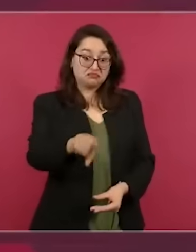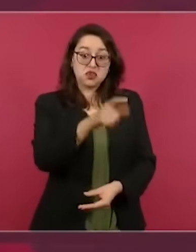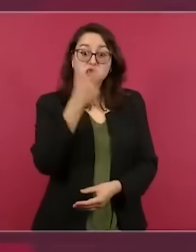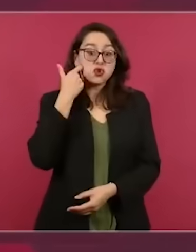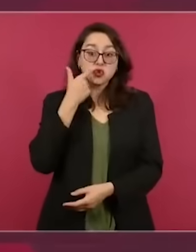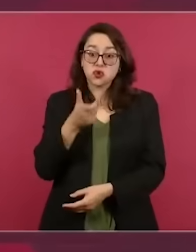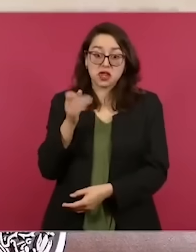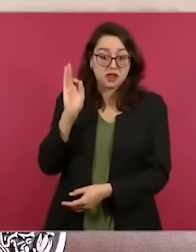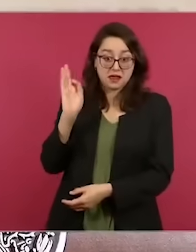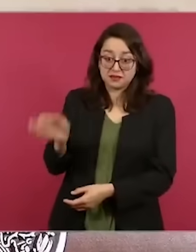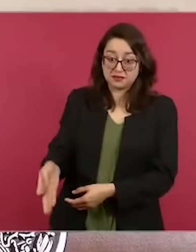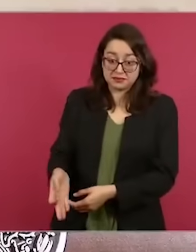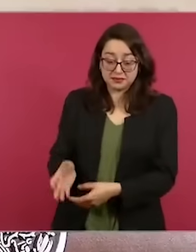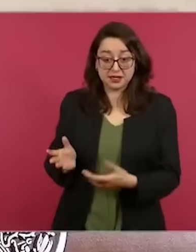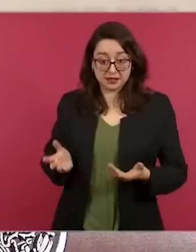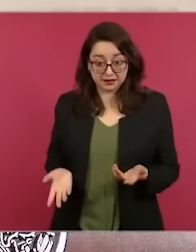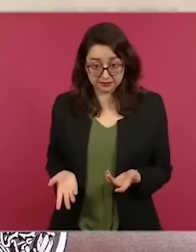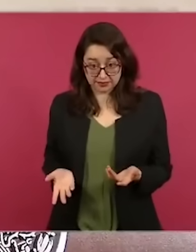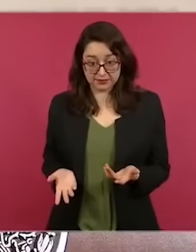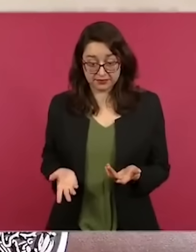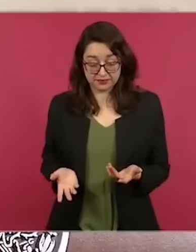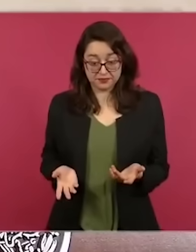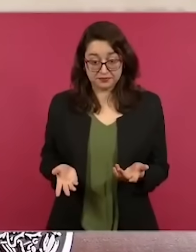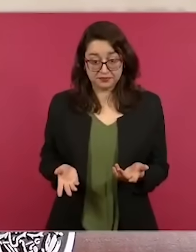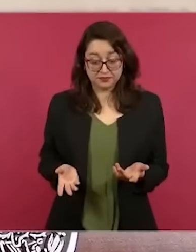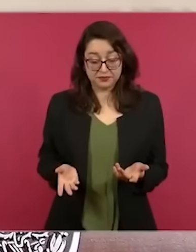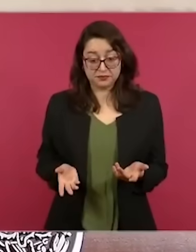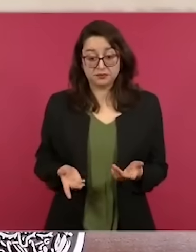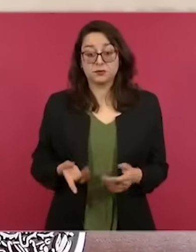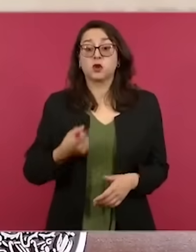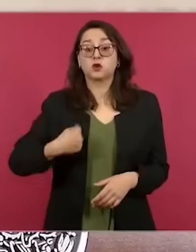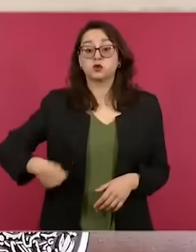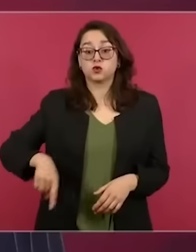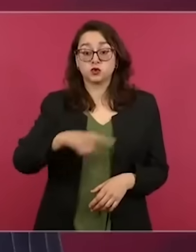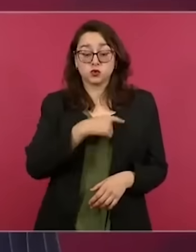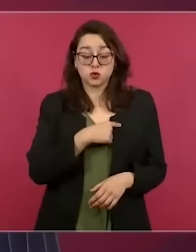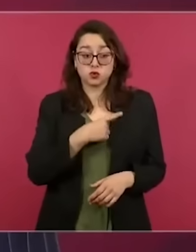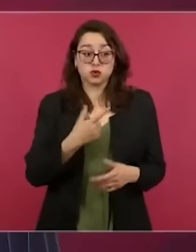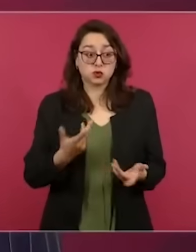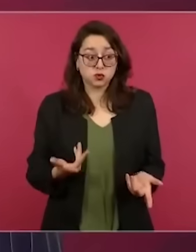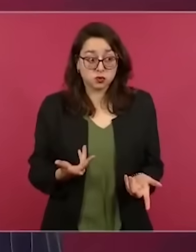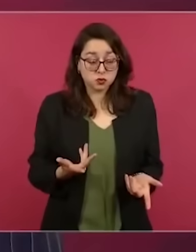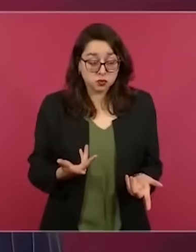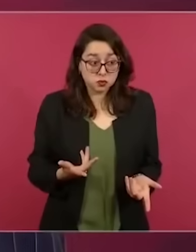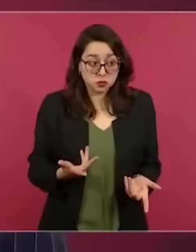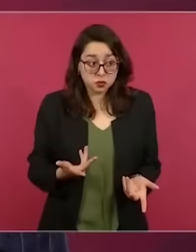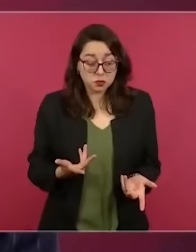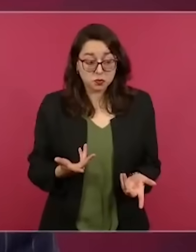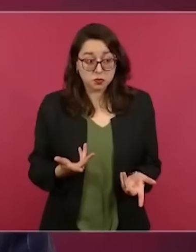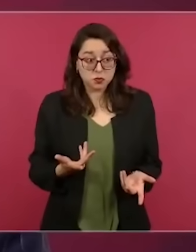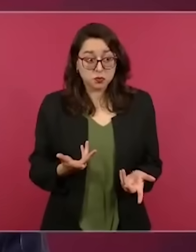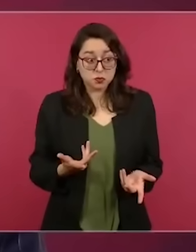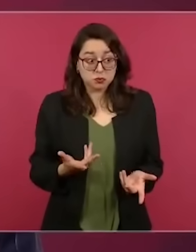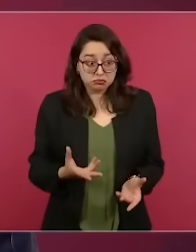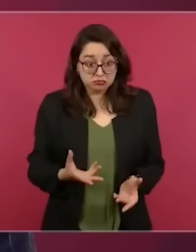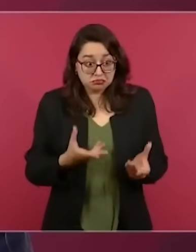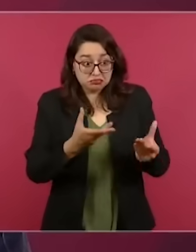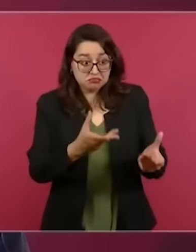y hablamos con la verdad. Entonces, como no quisieron recibir el